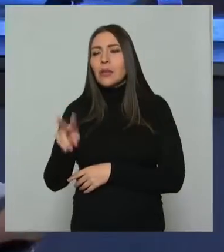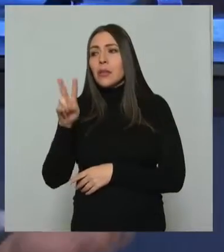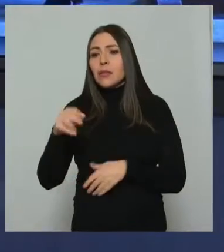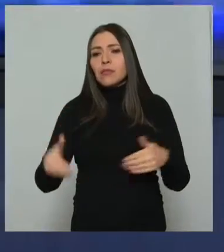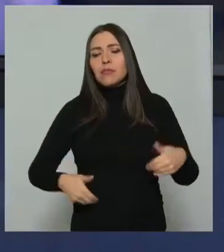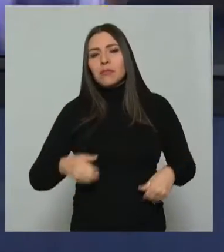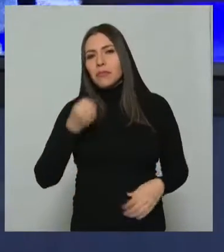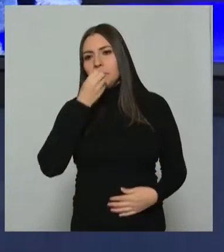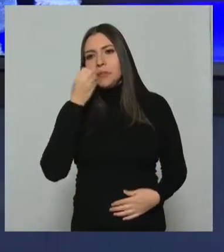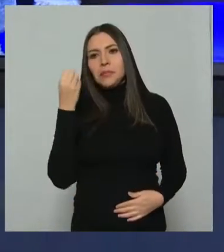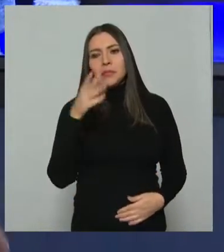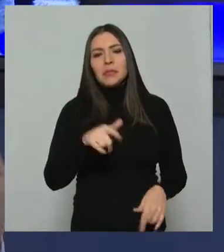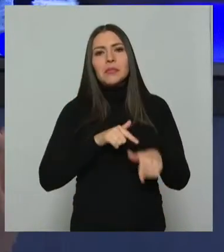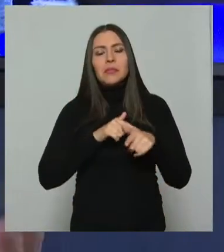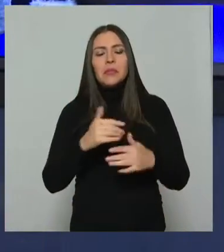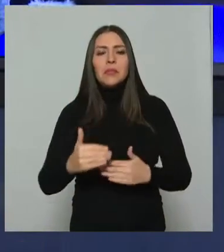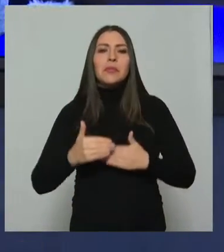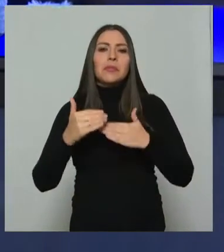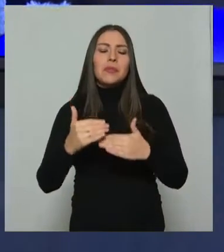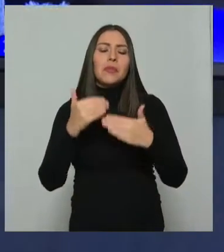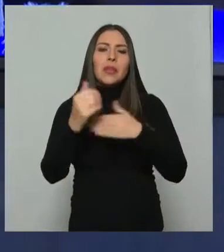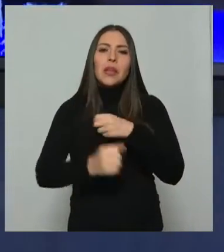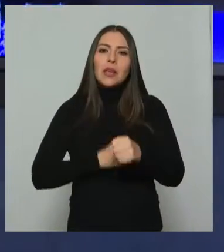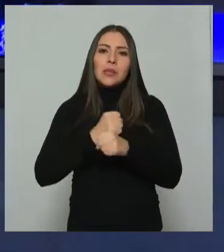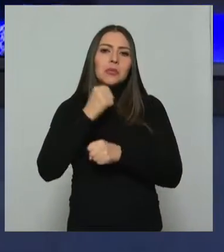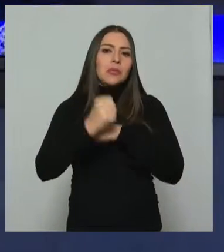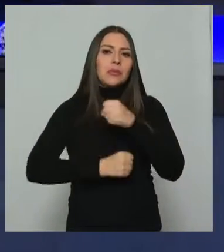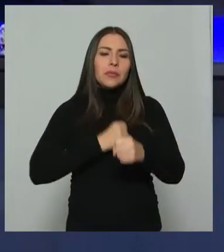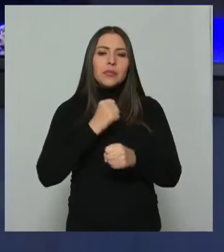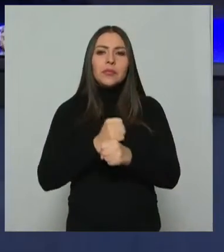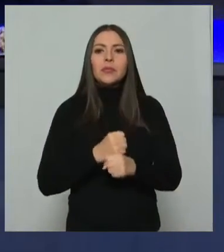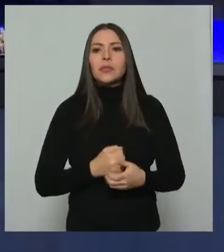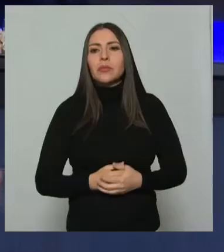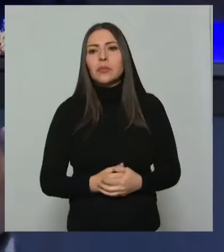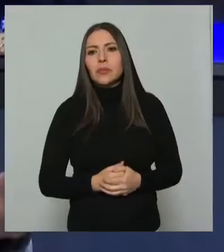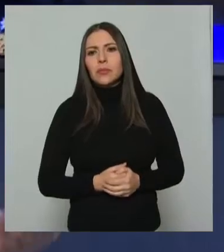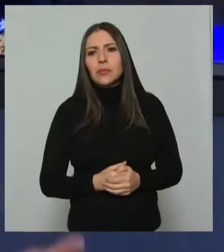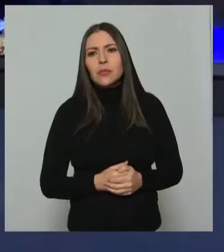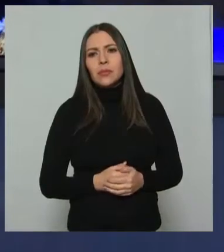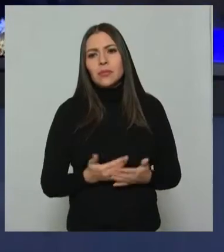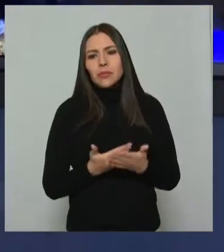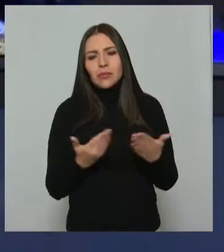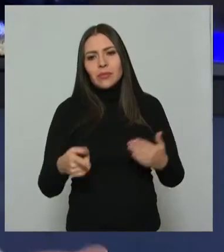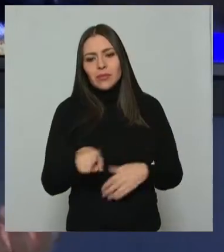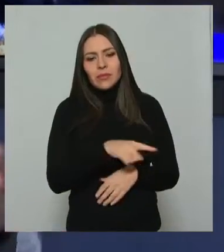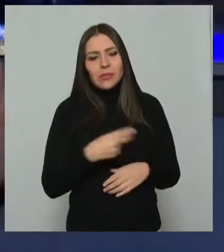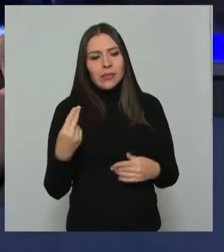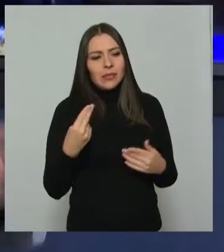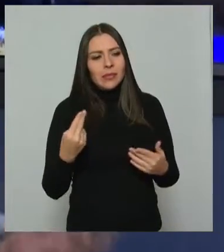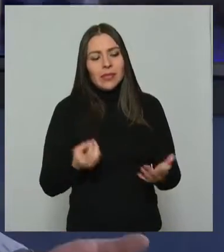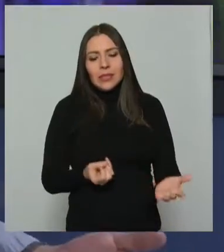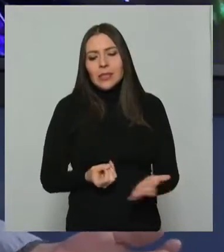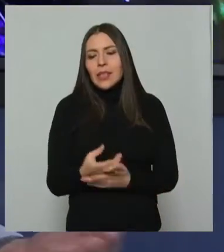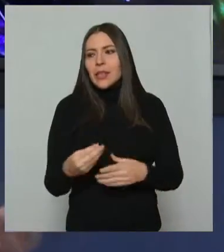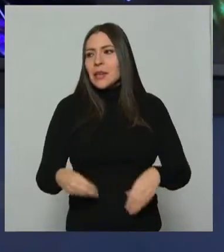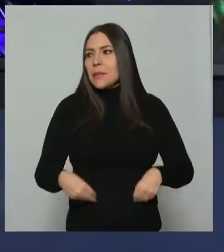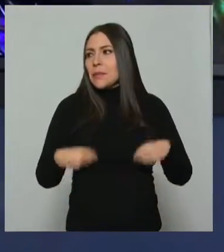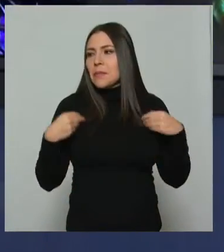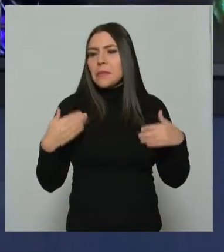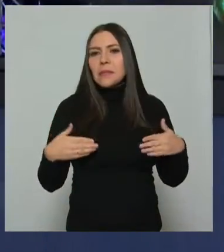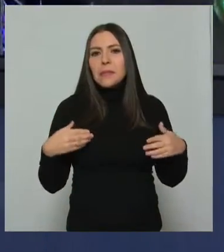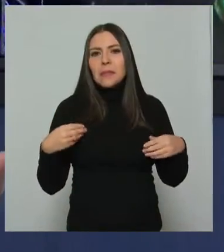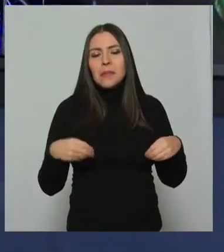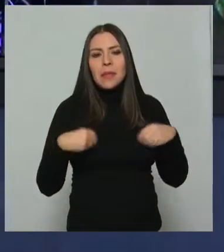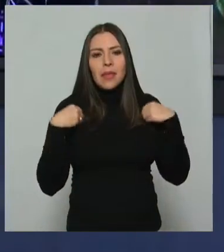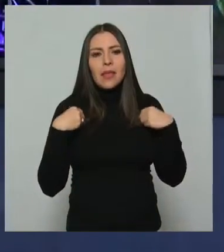algo han trascendido siglos y siglos y siglos. Entonces, pues salgamos a vivir la vida. Así, como tú dices, está padre,